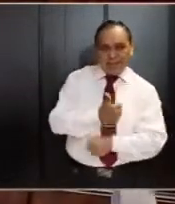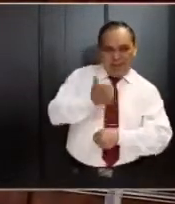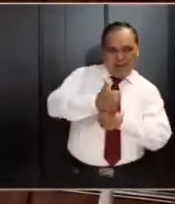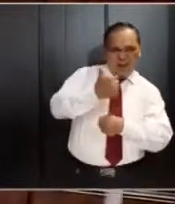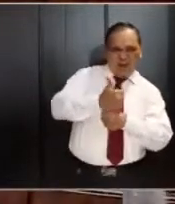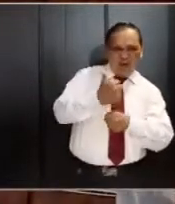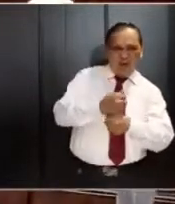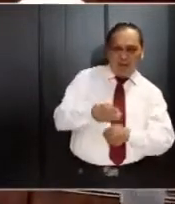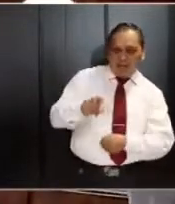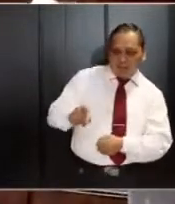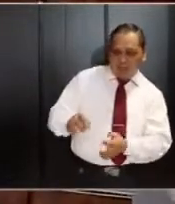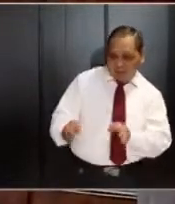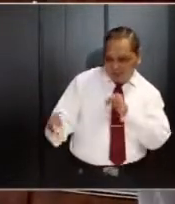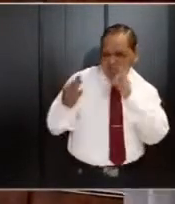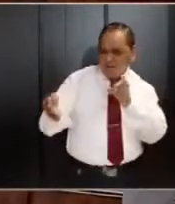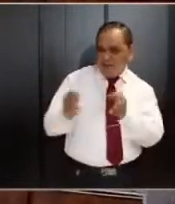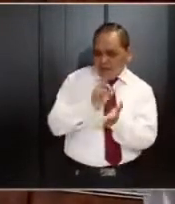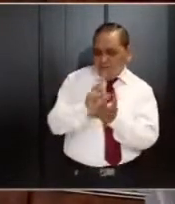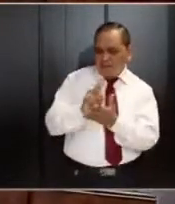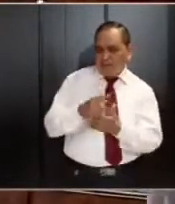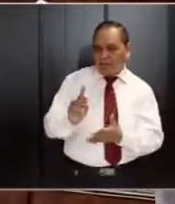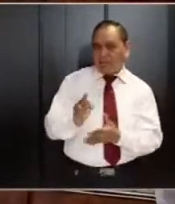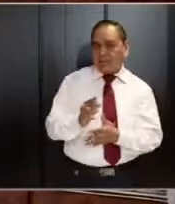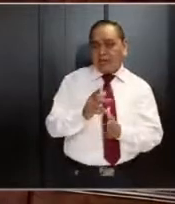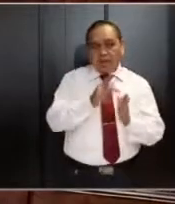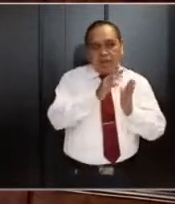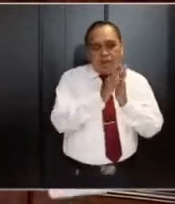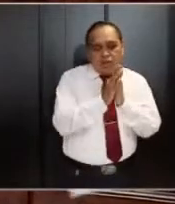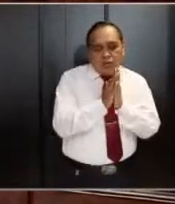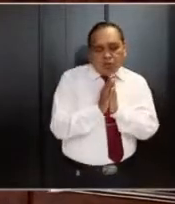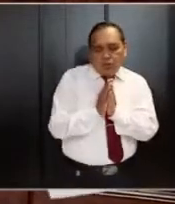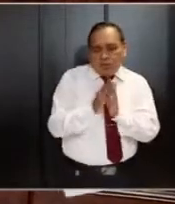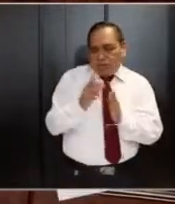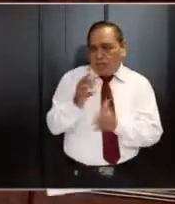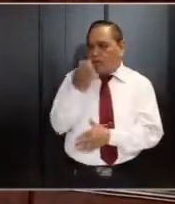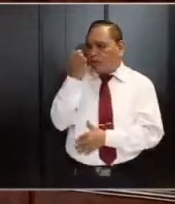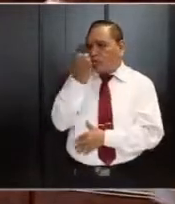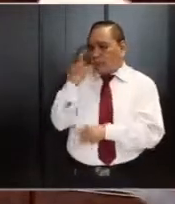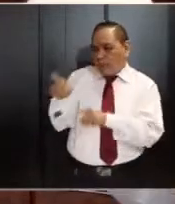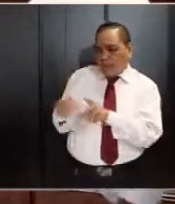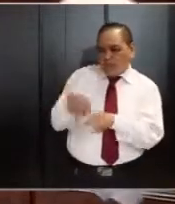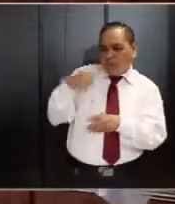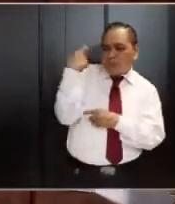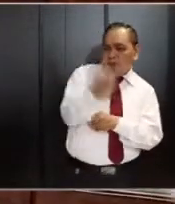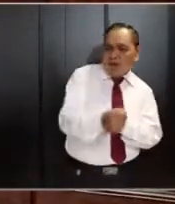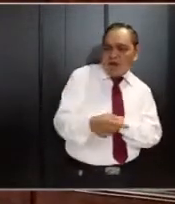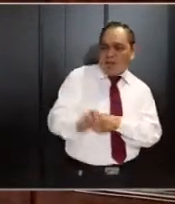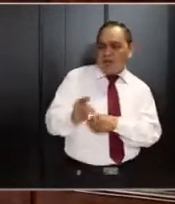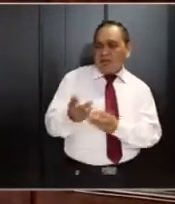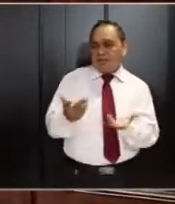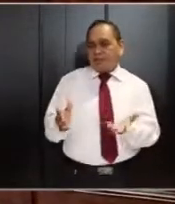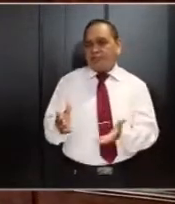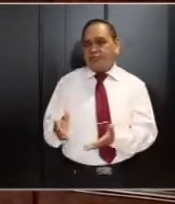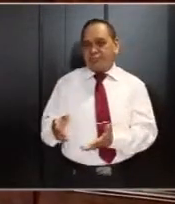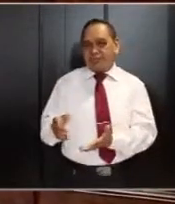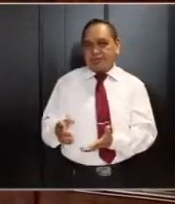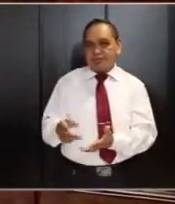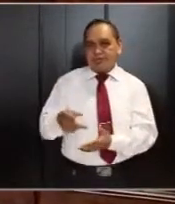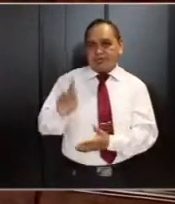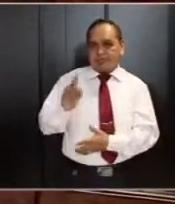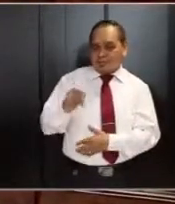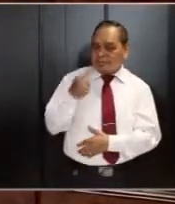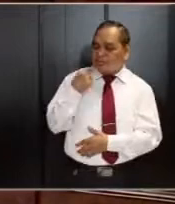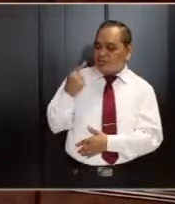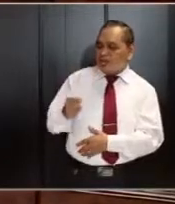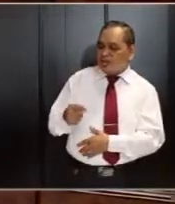defiende los derechos. Y no, ¿qué dijo la madre superiora? Que me va a sacar de la escuela, no, me va a quitar la banda de excelencia. Si te